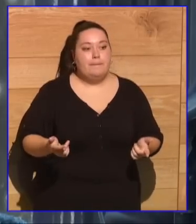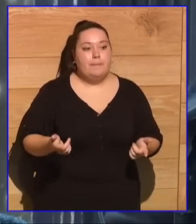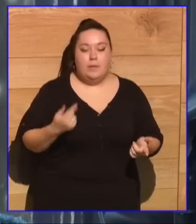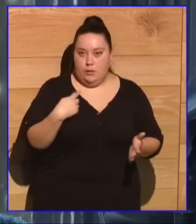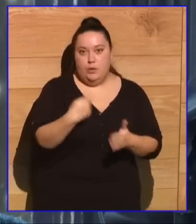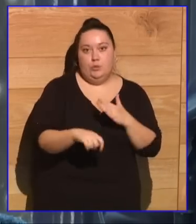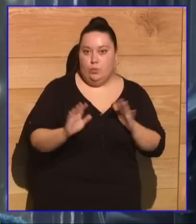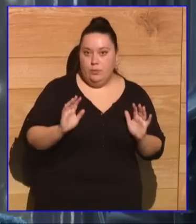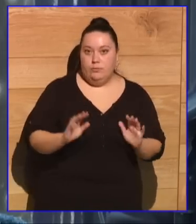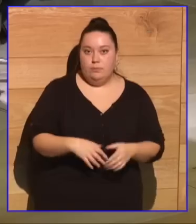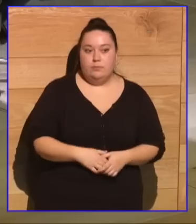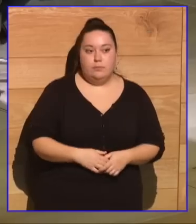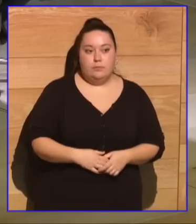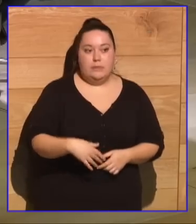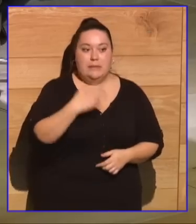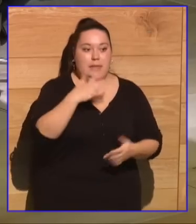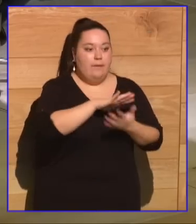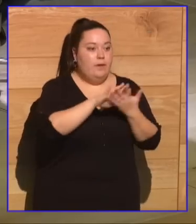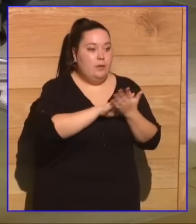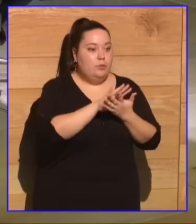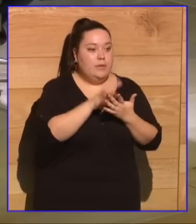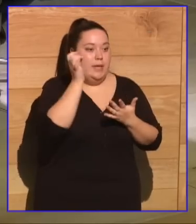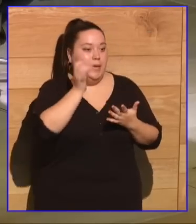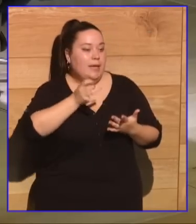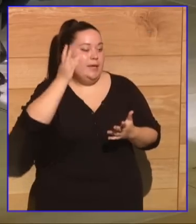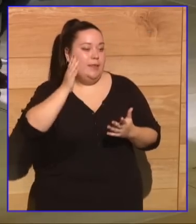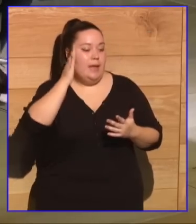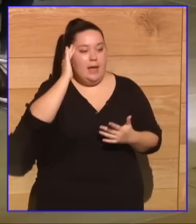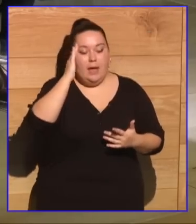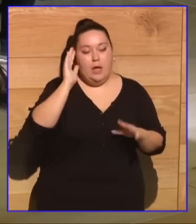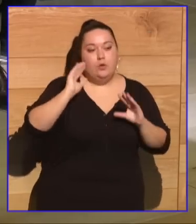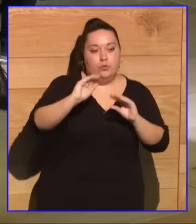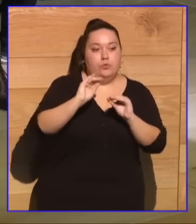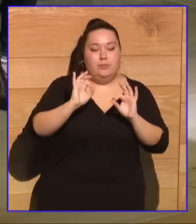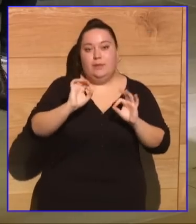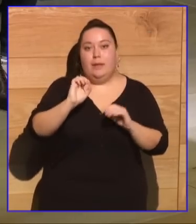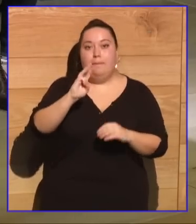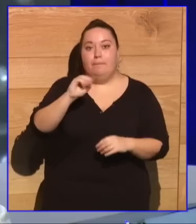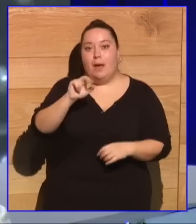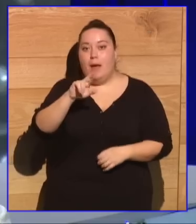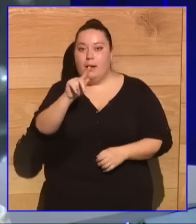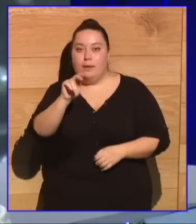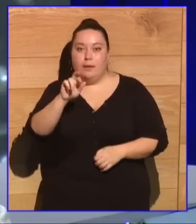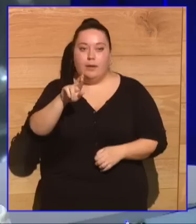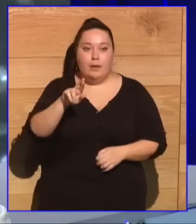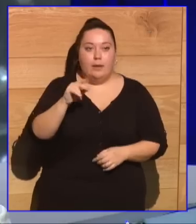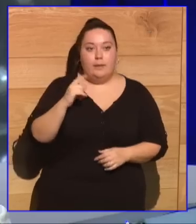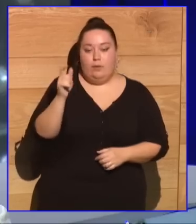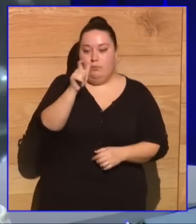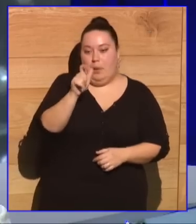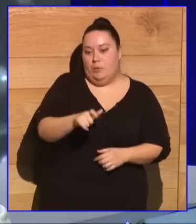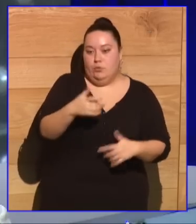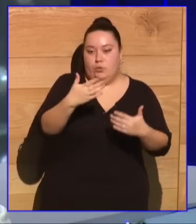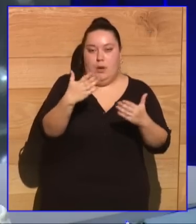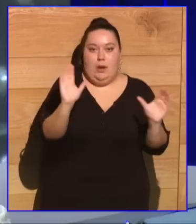Y es duro, ¿eh? Cuando hablamos así de sus ideas, incluso las en el caso de Parker, de alguien de clase